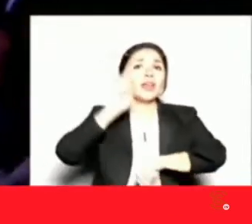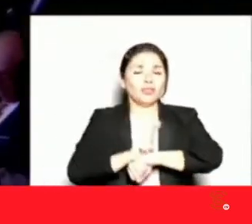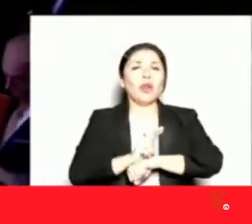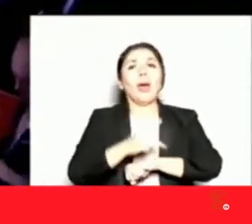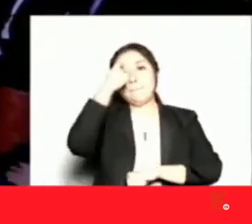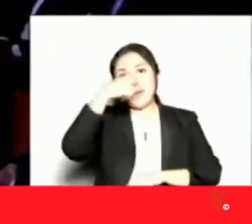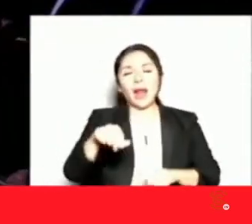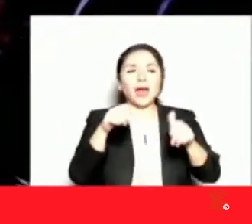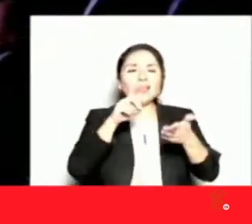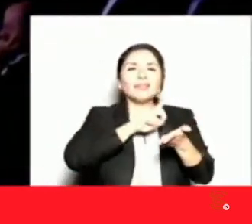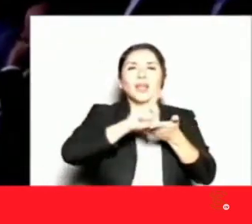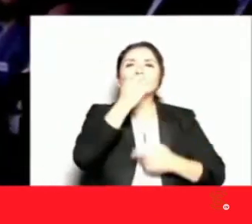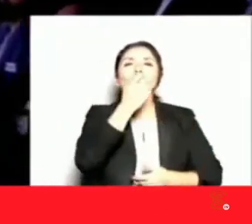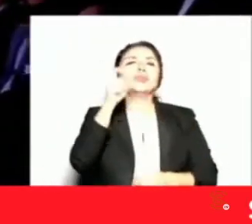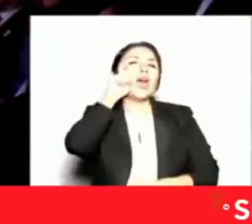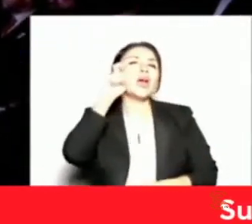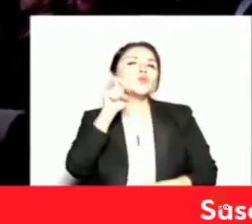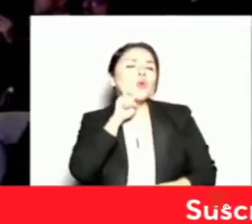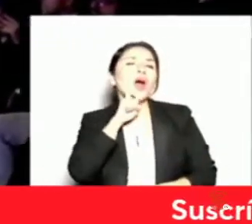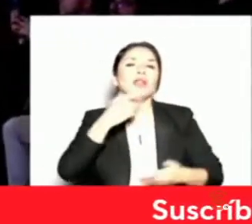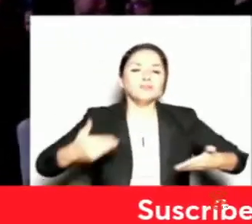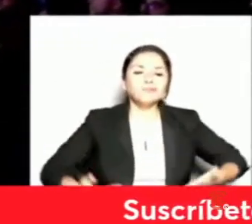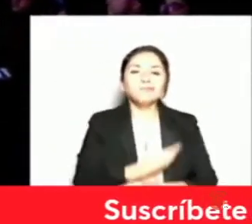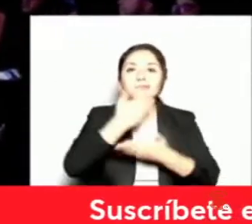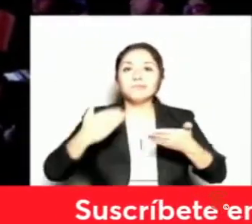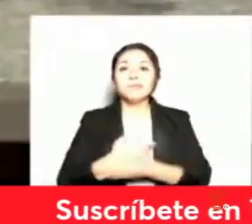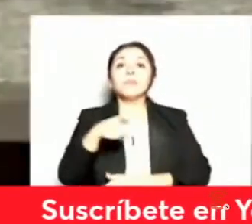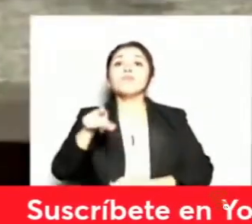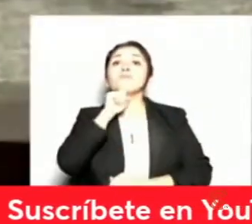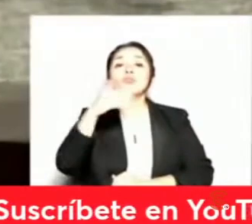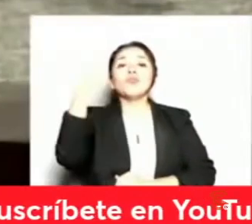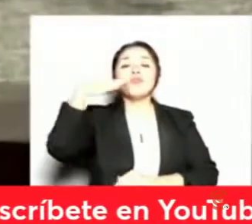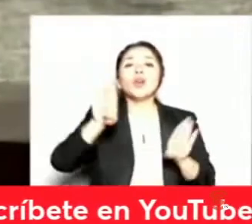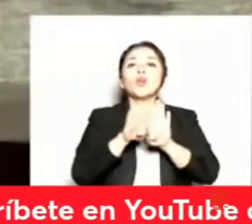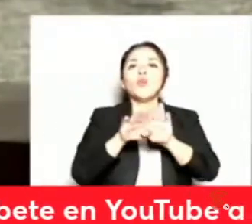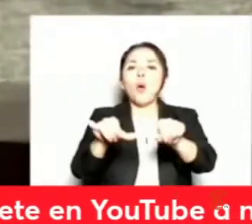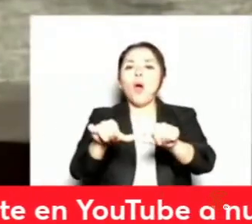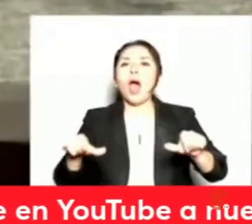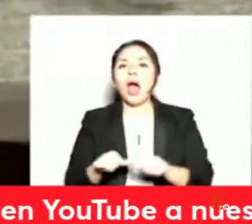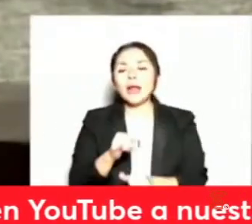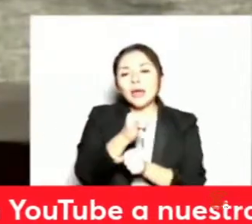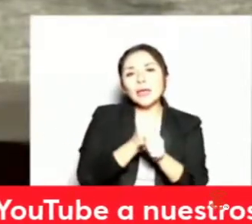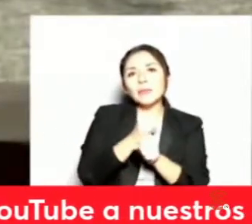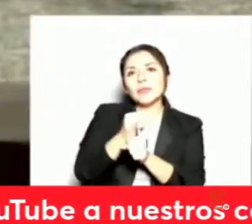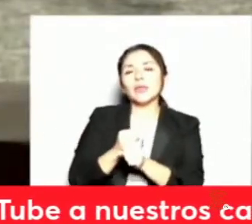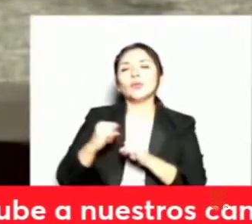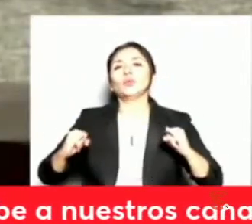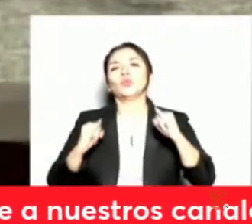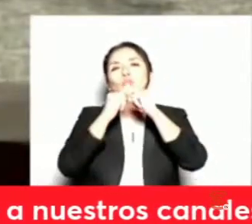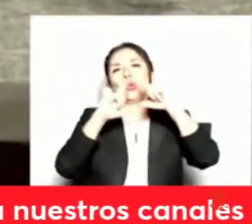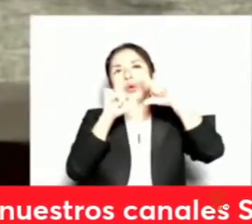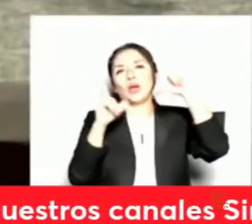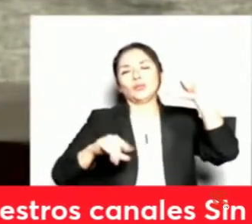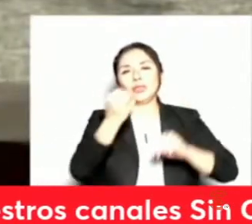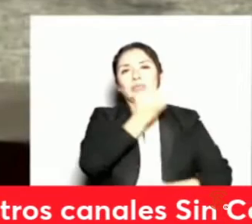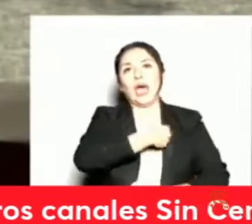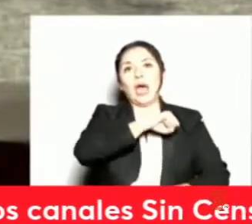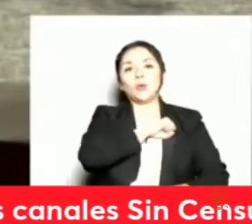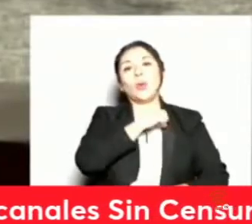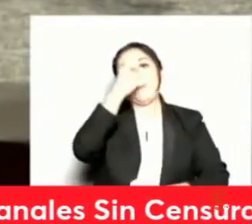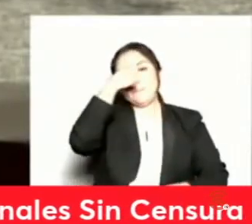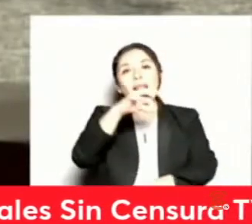dedicada a los derechos sexuales y reproductivos. Se desempeñó en el área de investigación del Instituto Nacional de Salud Pública en el Consejo Nacional